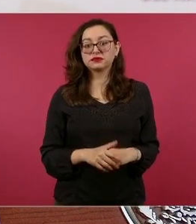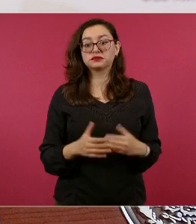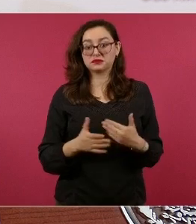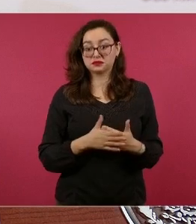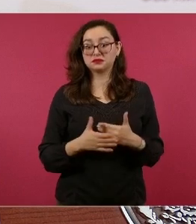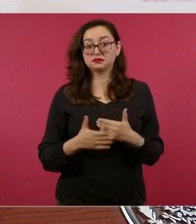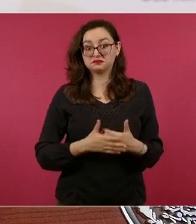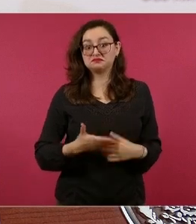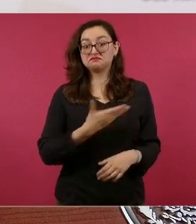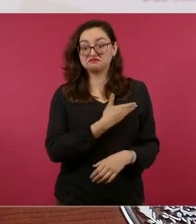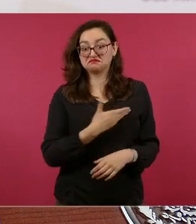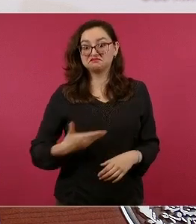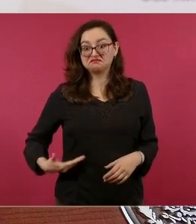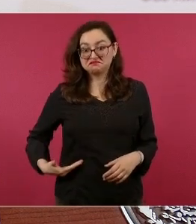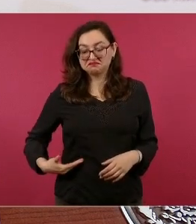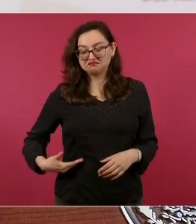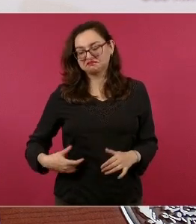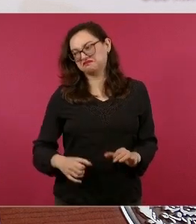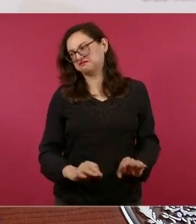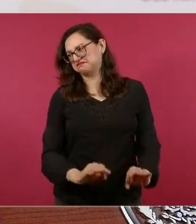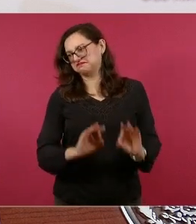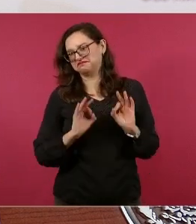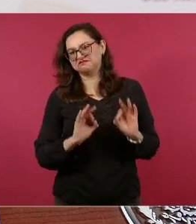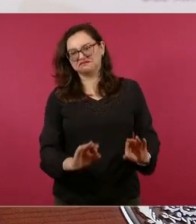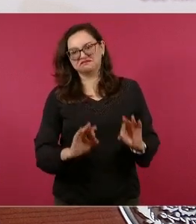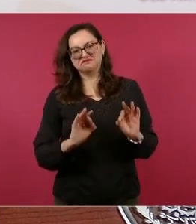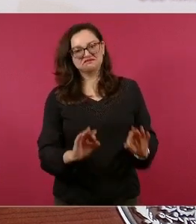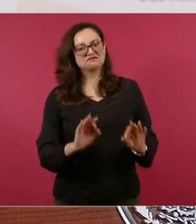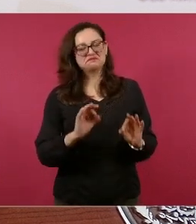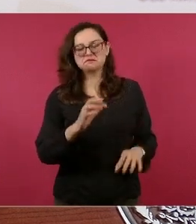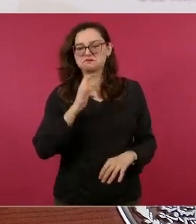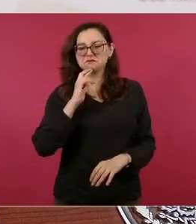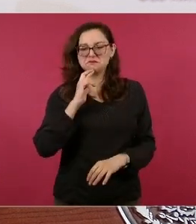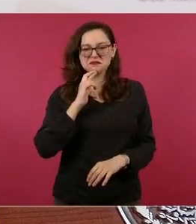para presidente. O sea,